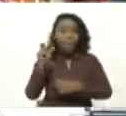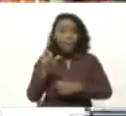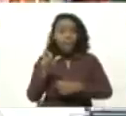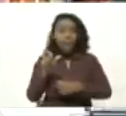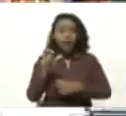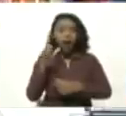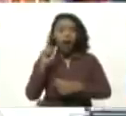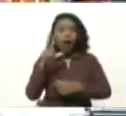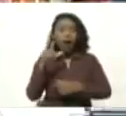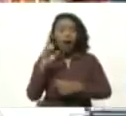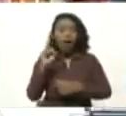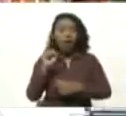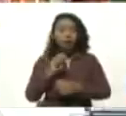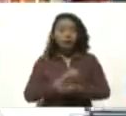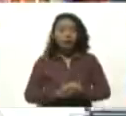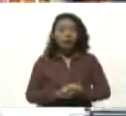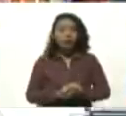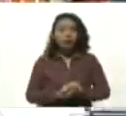Alex Saab.